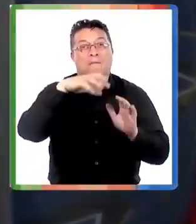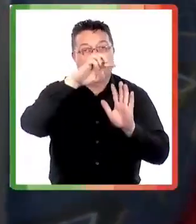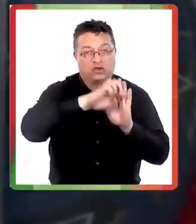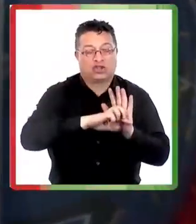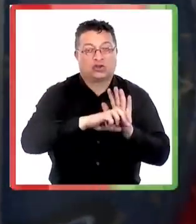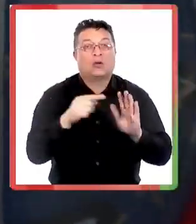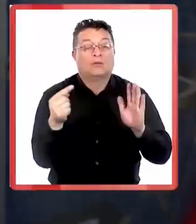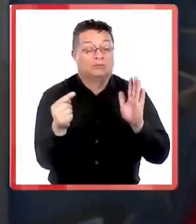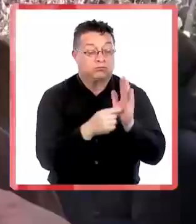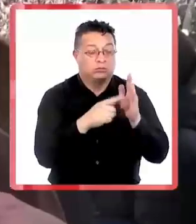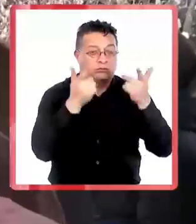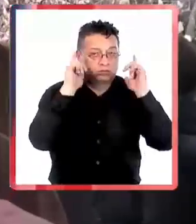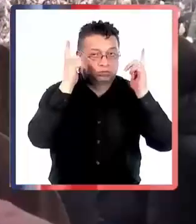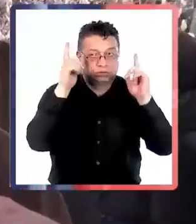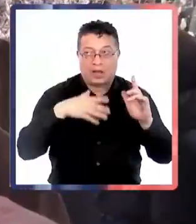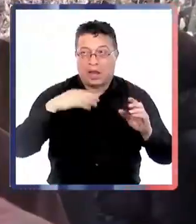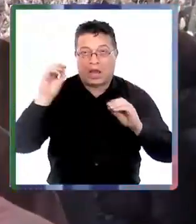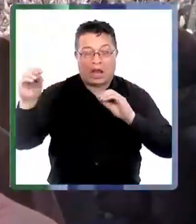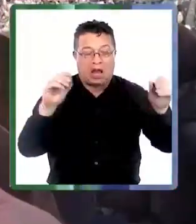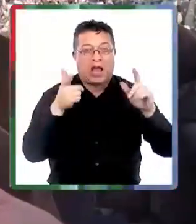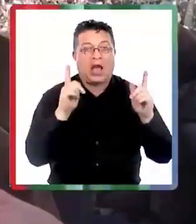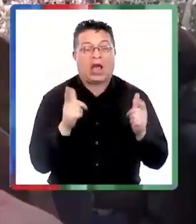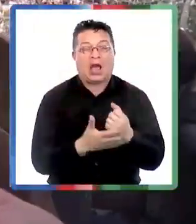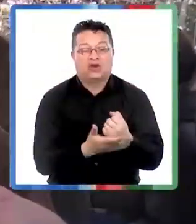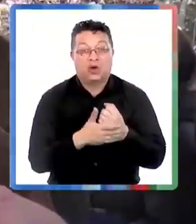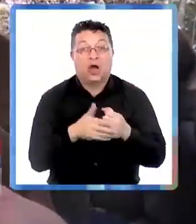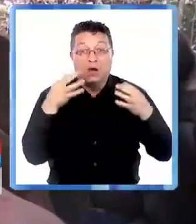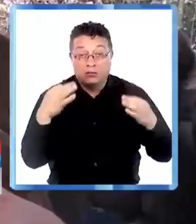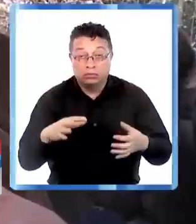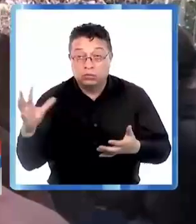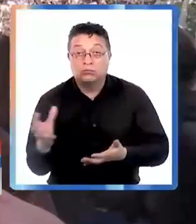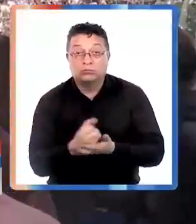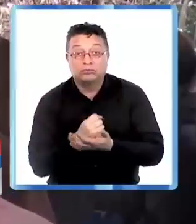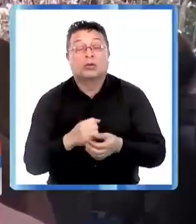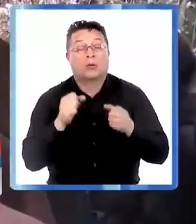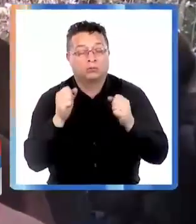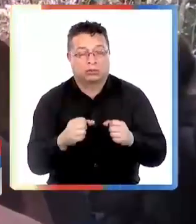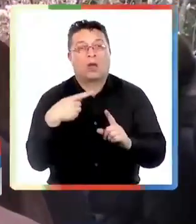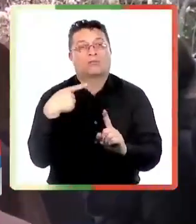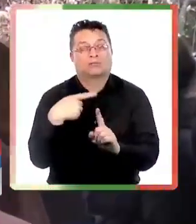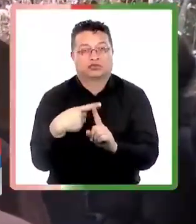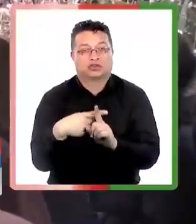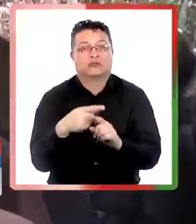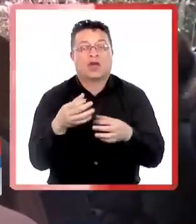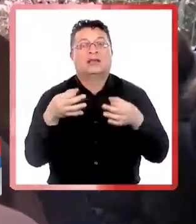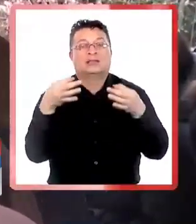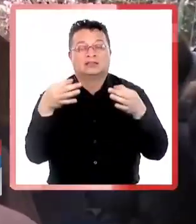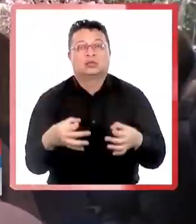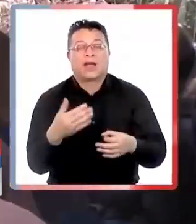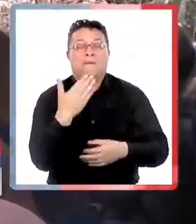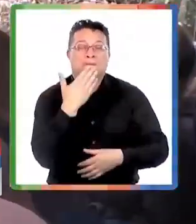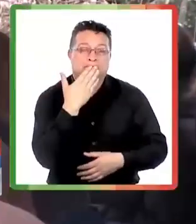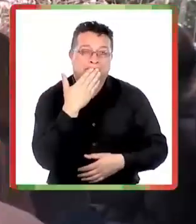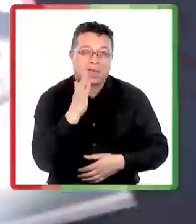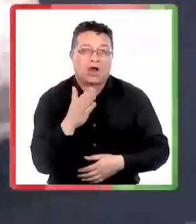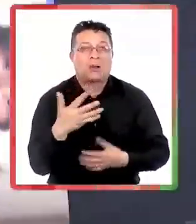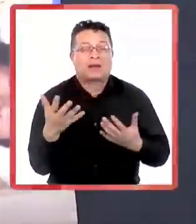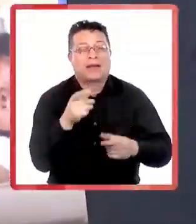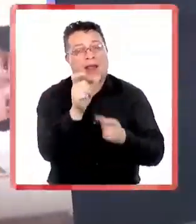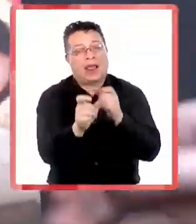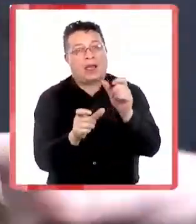en un proyecto de un botón de pánico. Entonces, si esto lo llegamos a cabo al fin, va, digamos, a servir mucho porque va a haber una seguridad un poquito